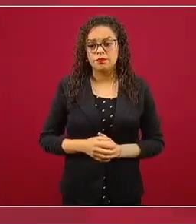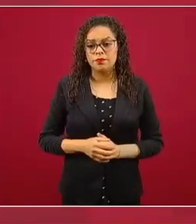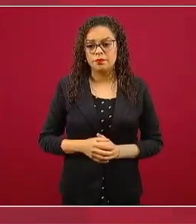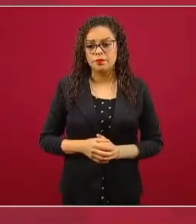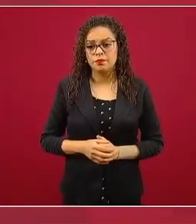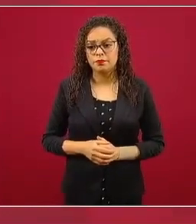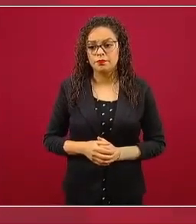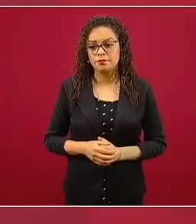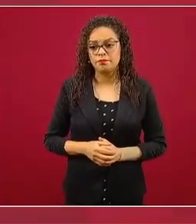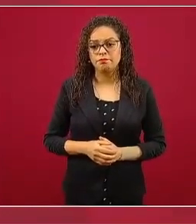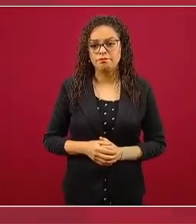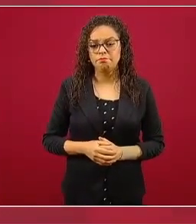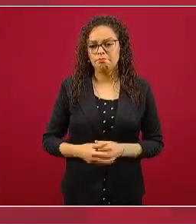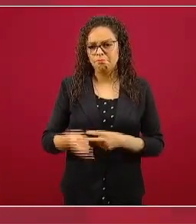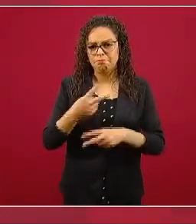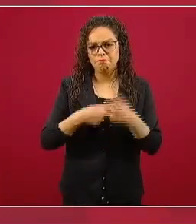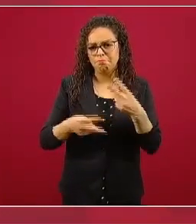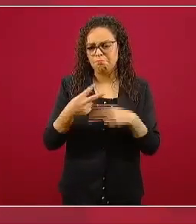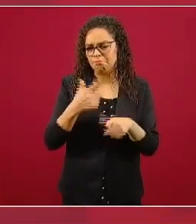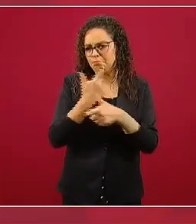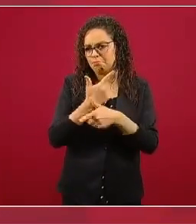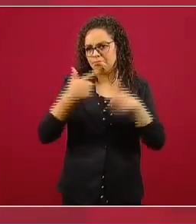viva la crítica.